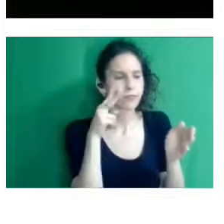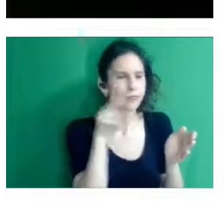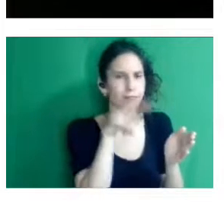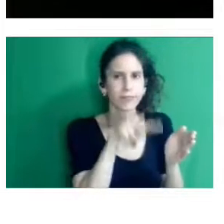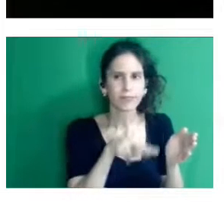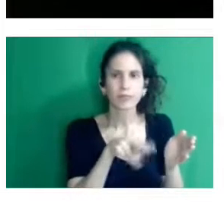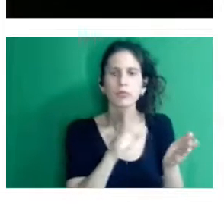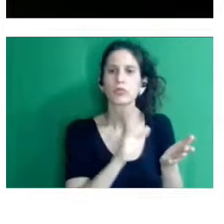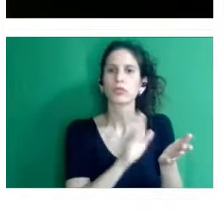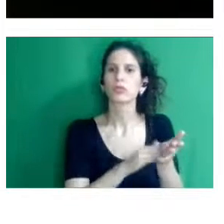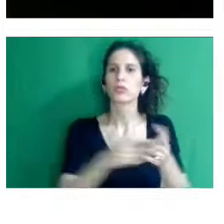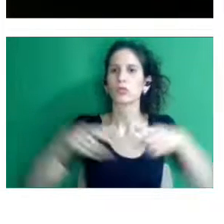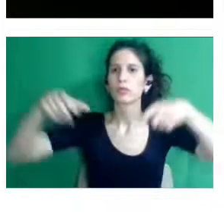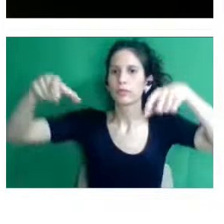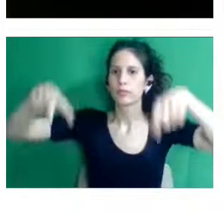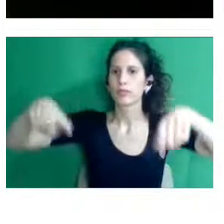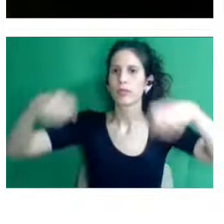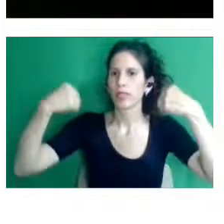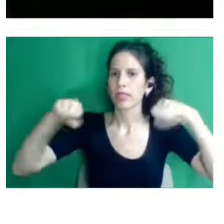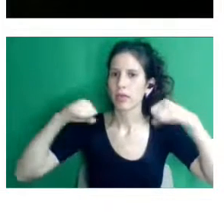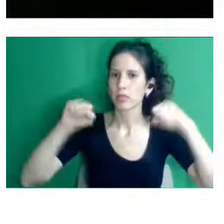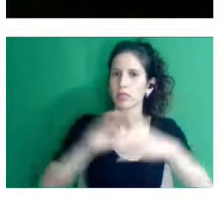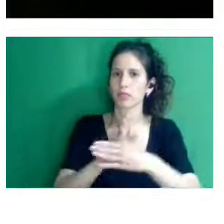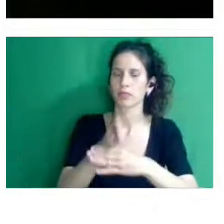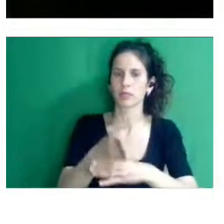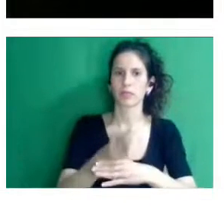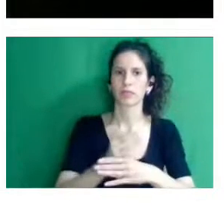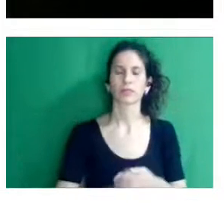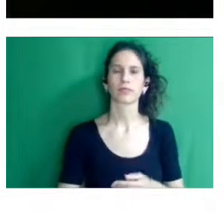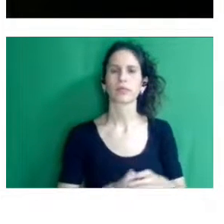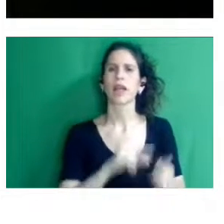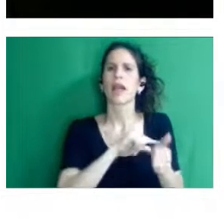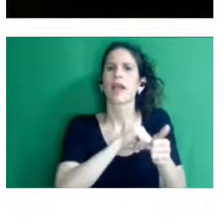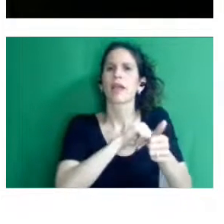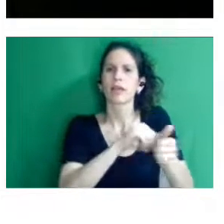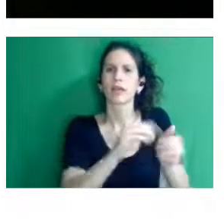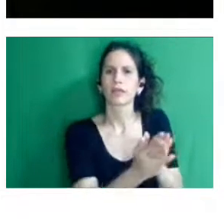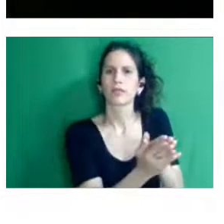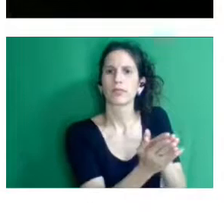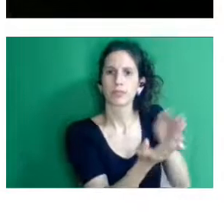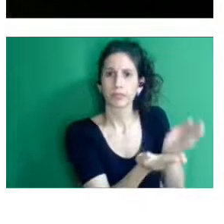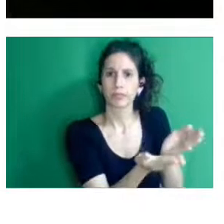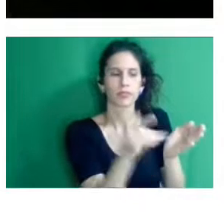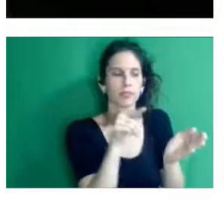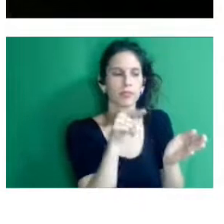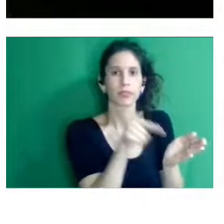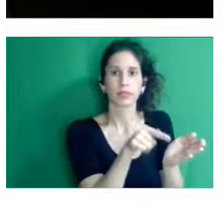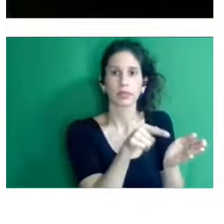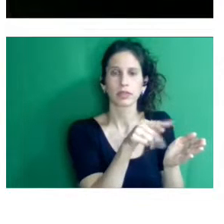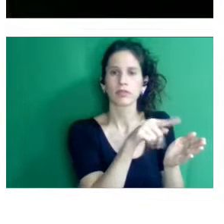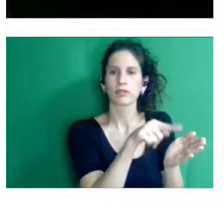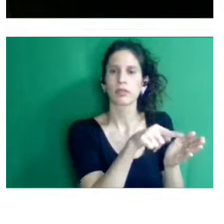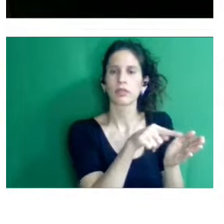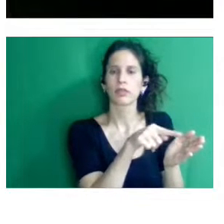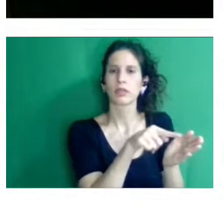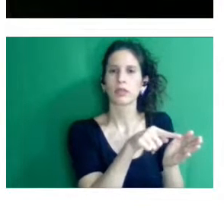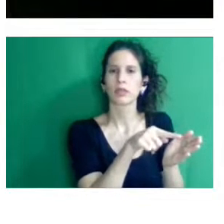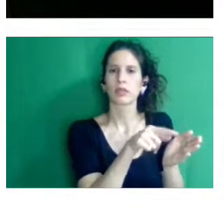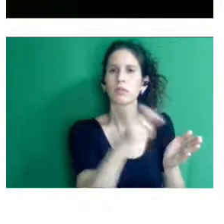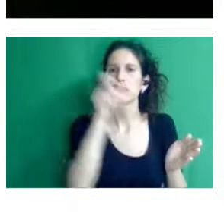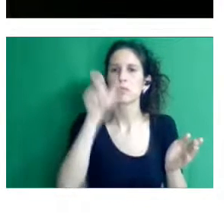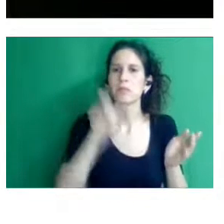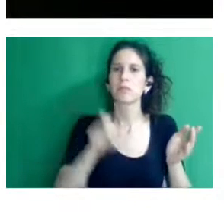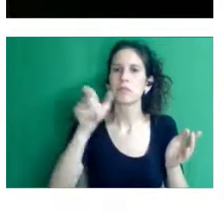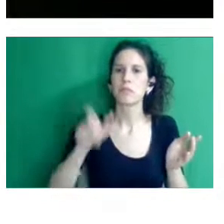guía de diseño accesible y universal participaron Coldeportes, el Comité Paralímpico